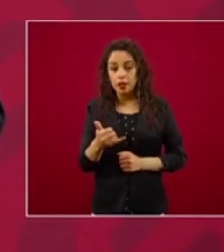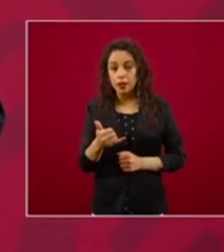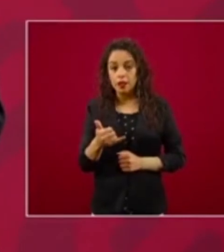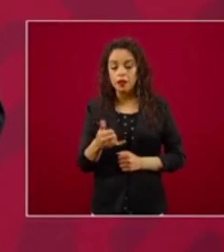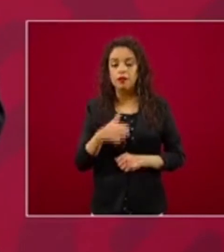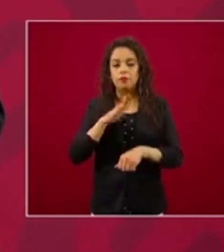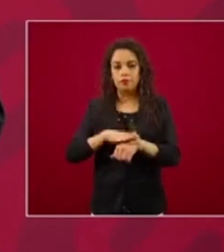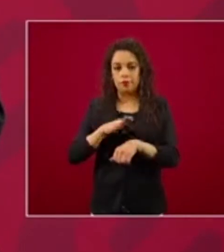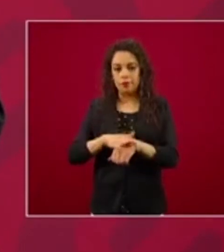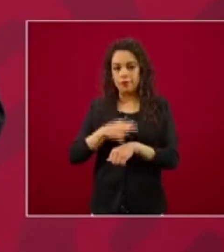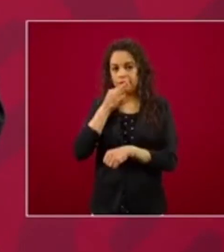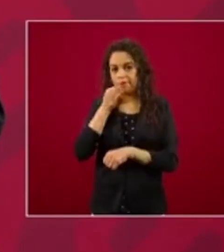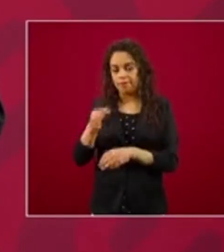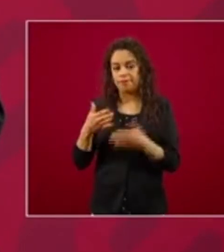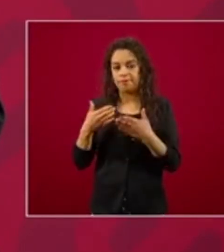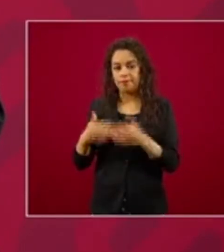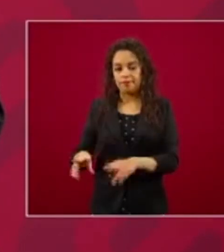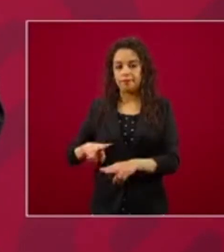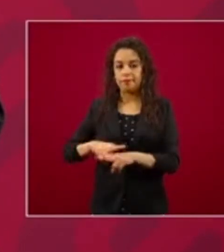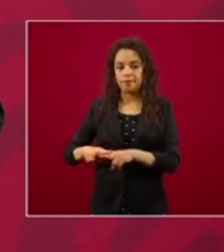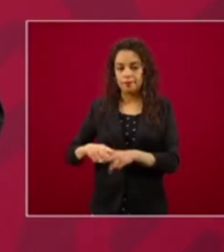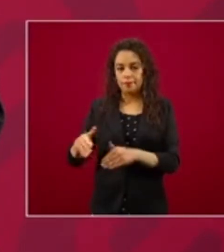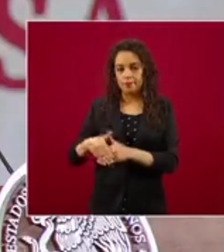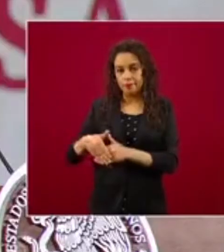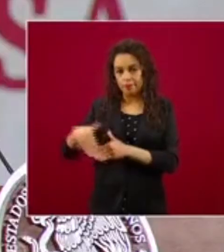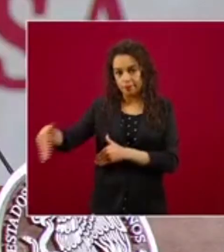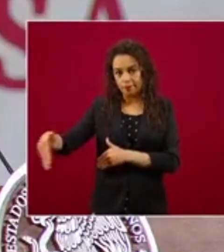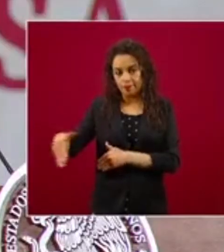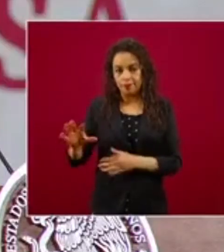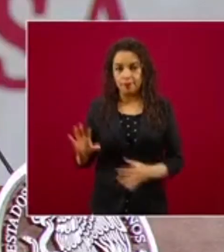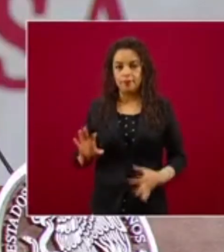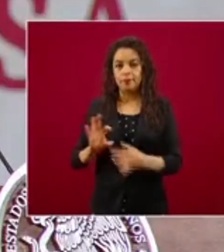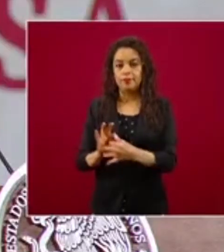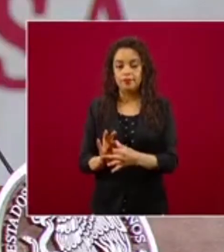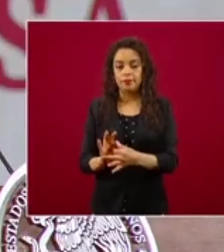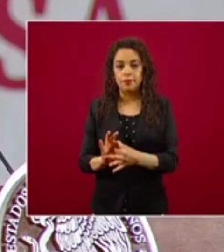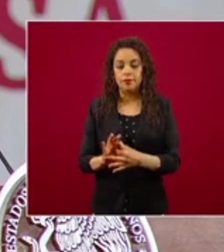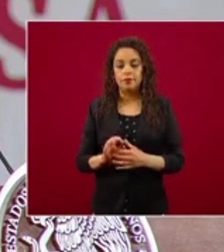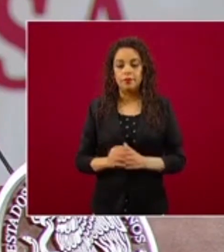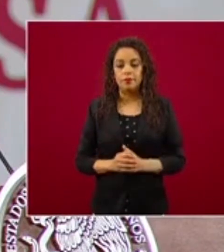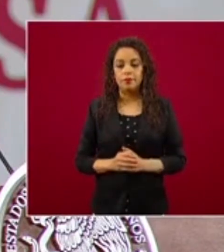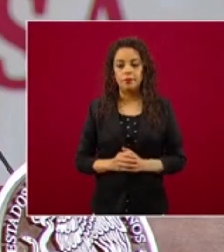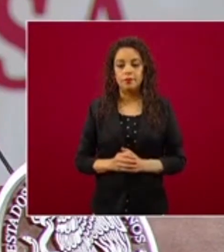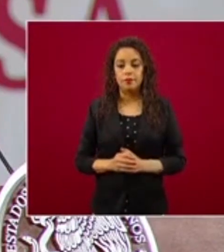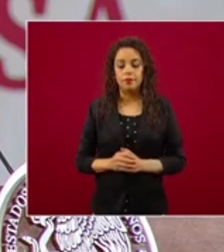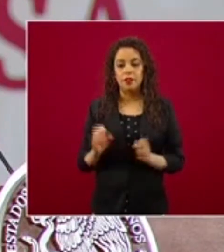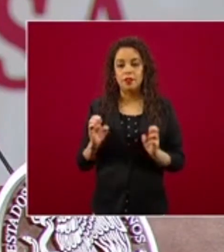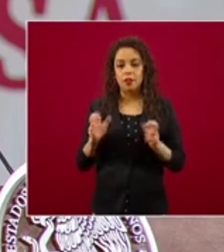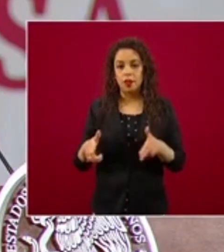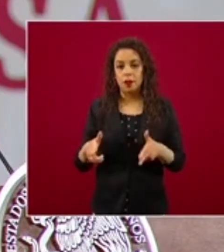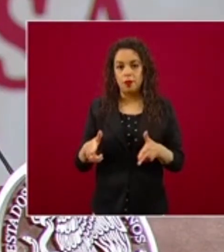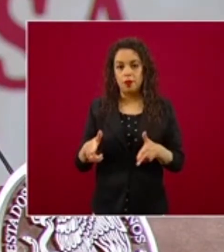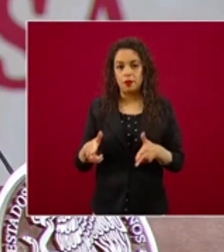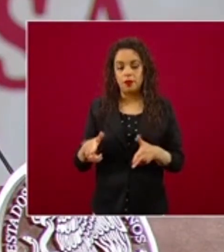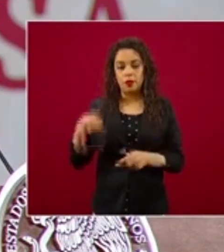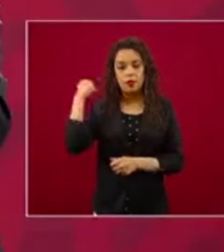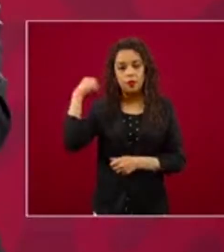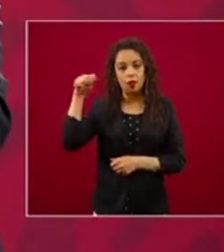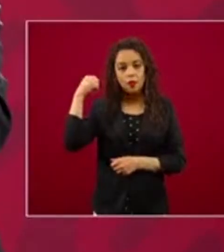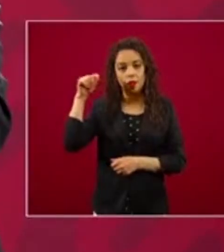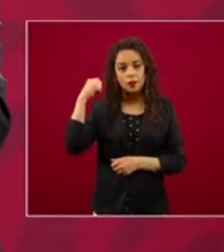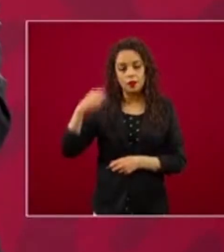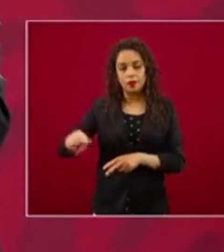banderazo del tramo correspondiente a Chiapas y Tabasco del Tren